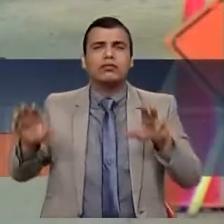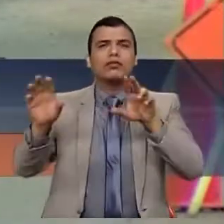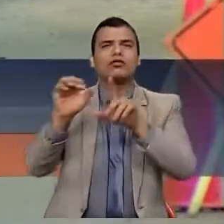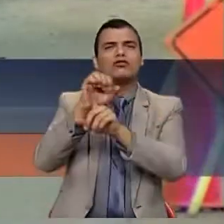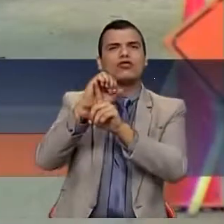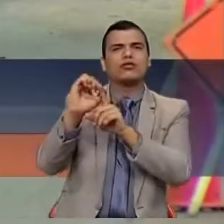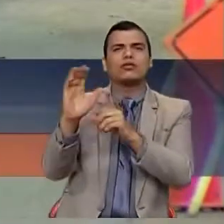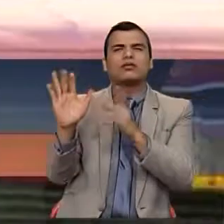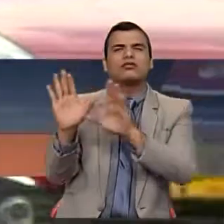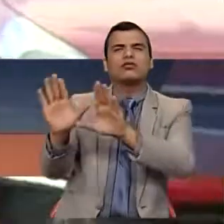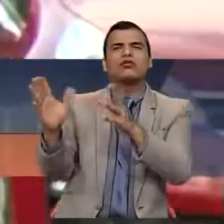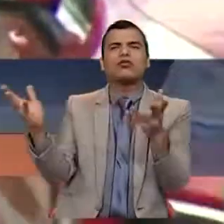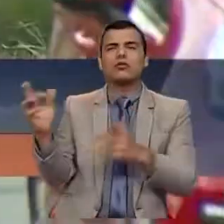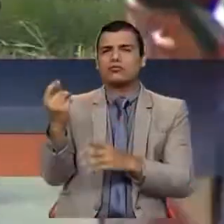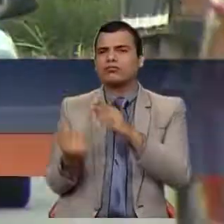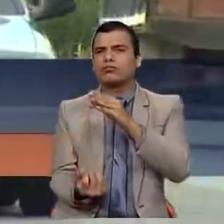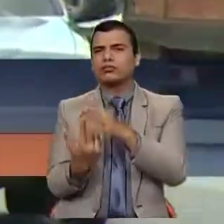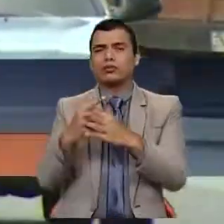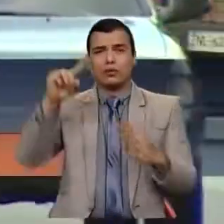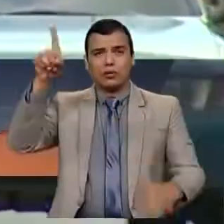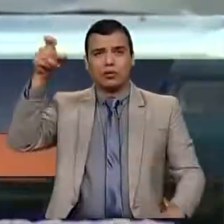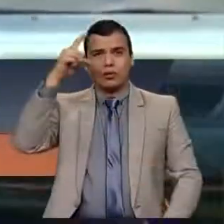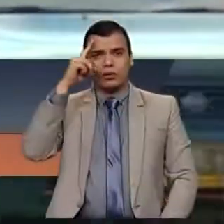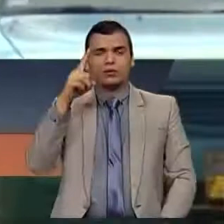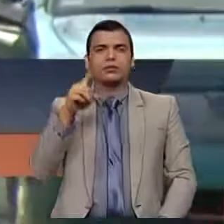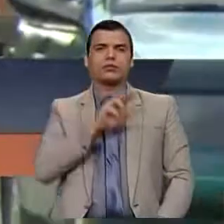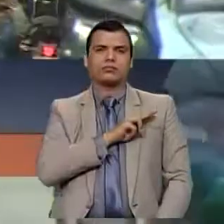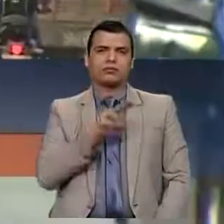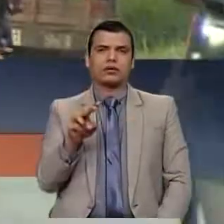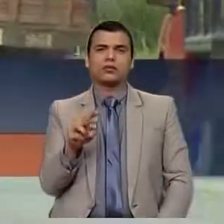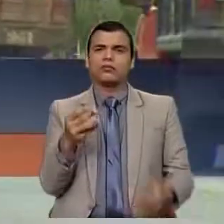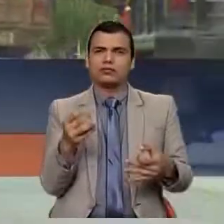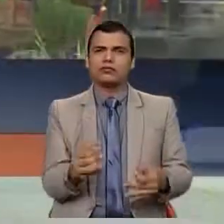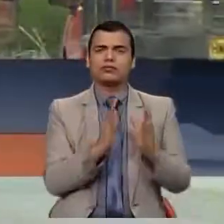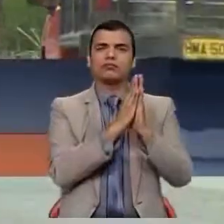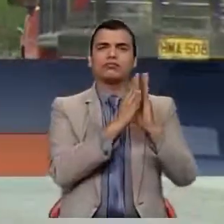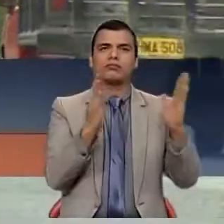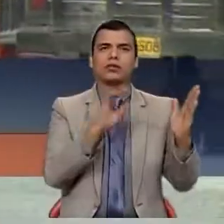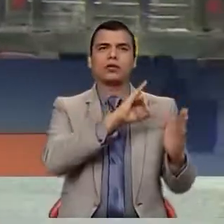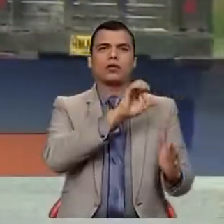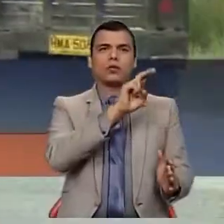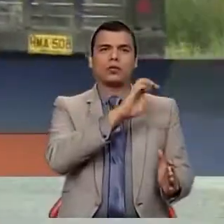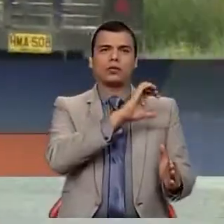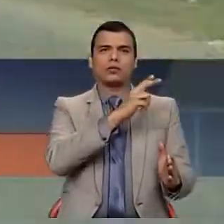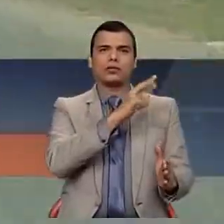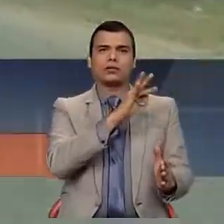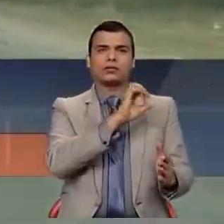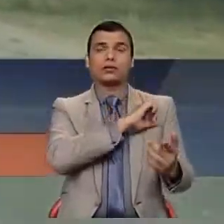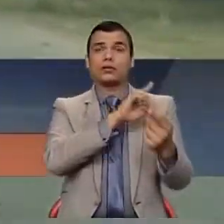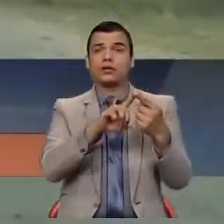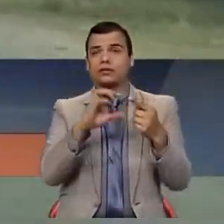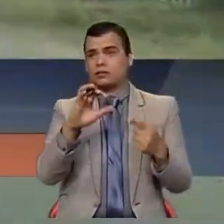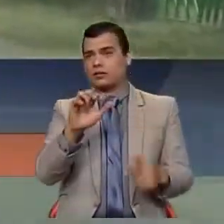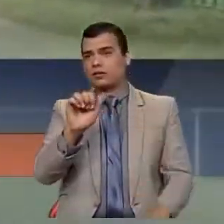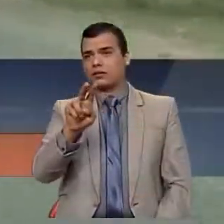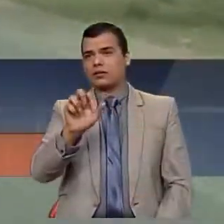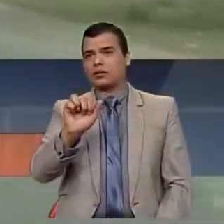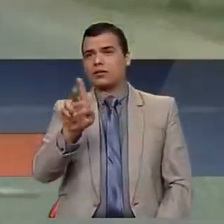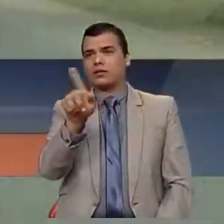gobernación del Valle. La obra se realizará en dos tramos, la primera Juanchito Cabaza, la segunda Cabaza Crucero